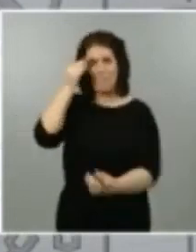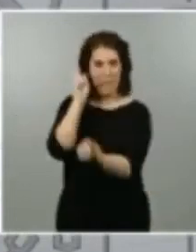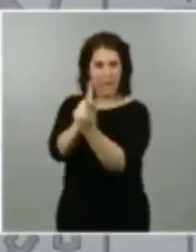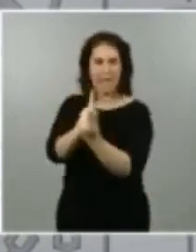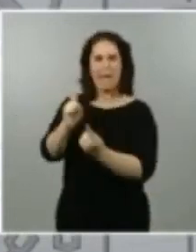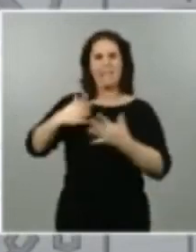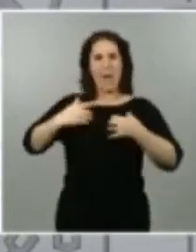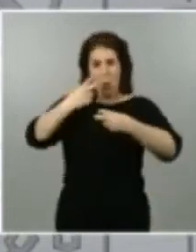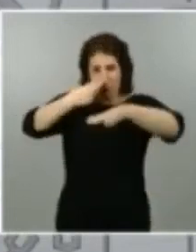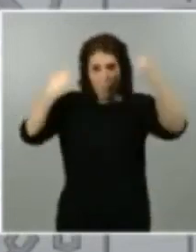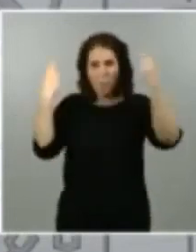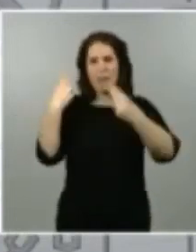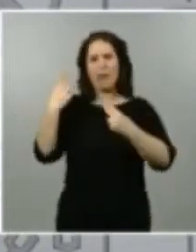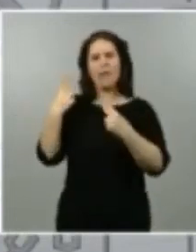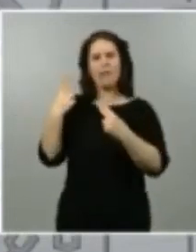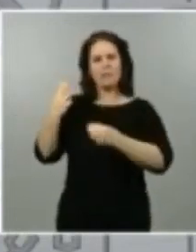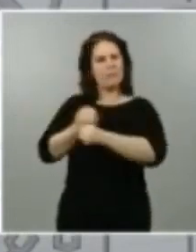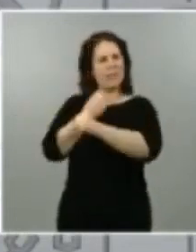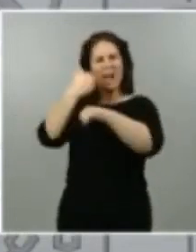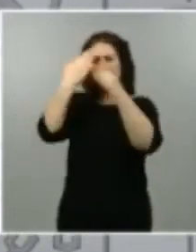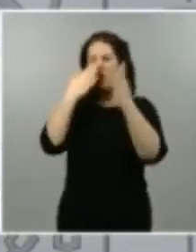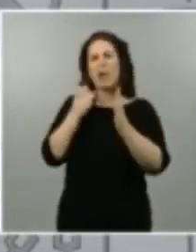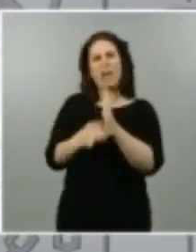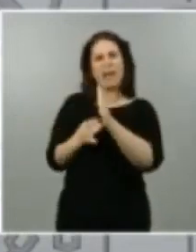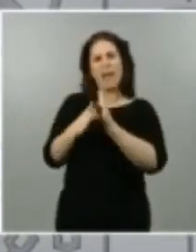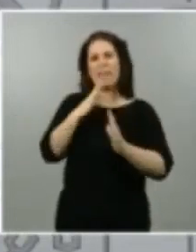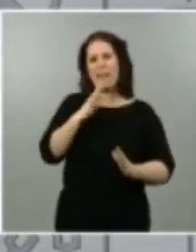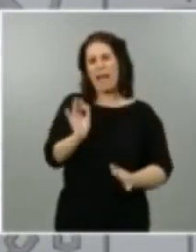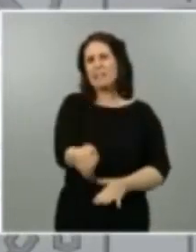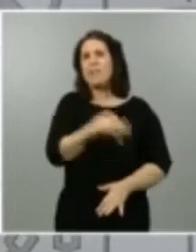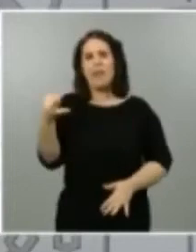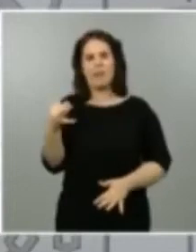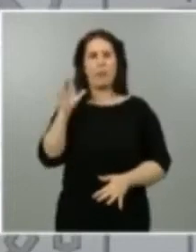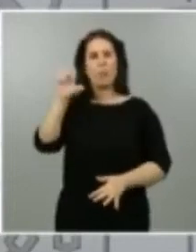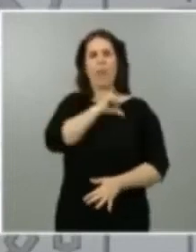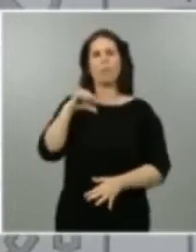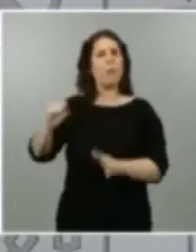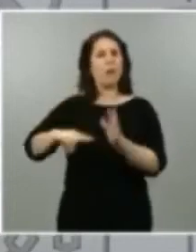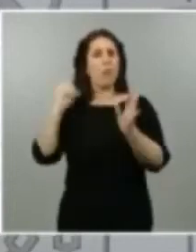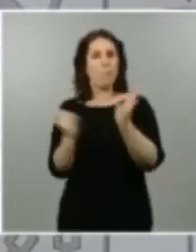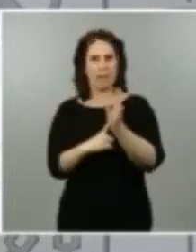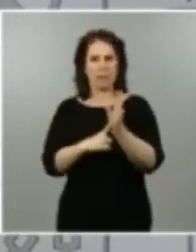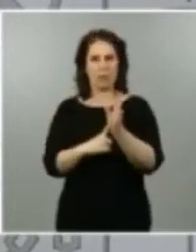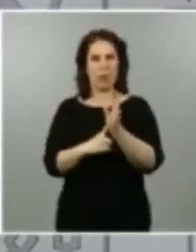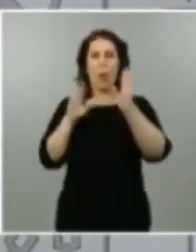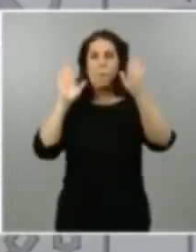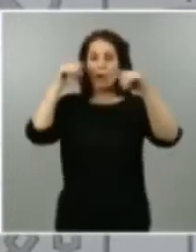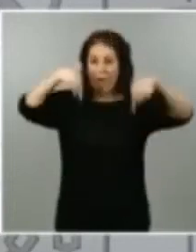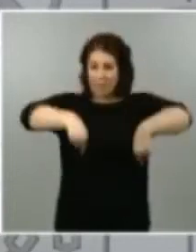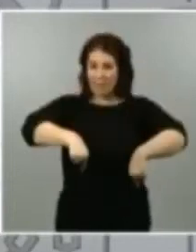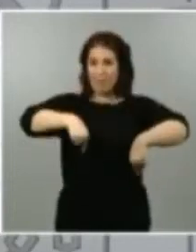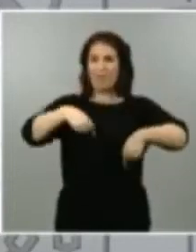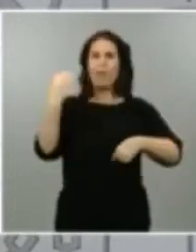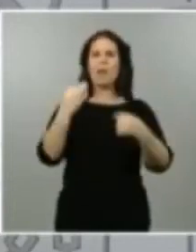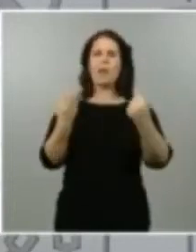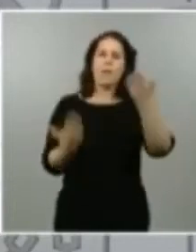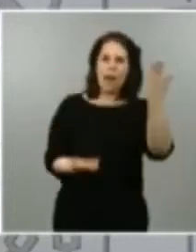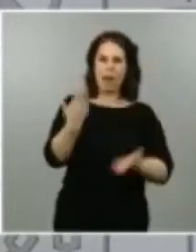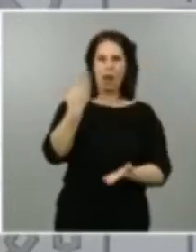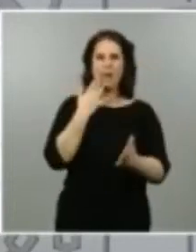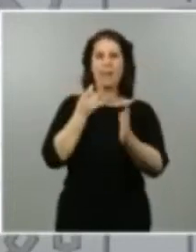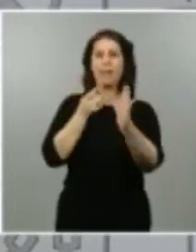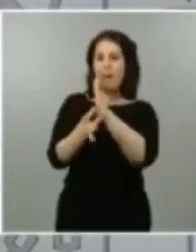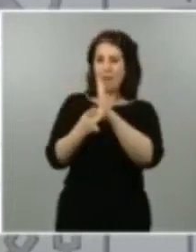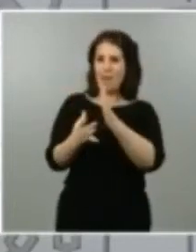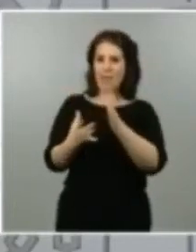excelente en toda la comunidad autónoma pero aquí se tienen que valorar la calidad asistencial la calidad de